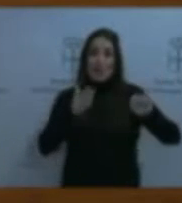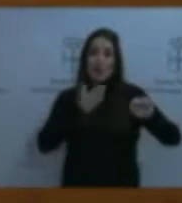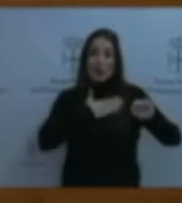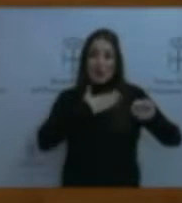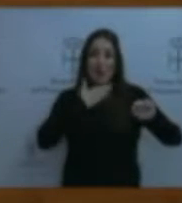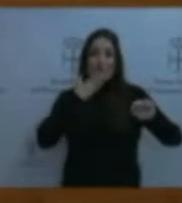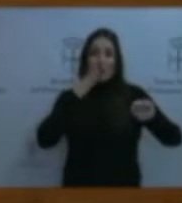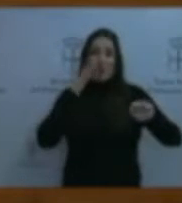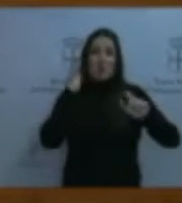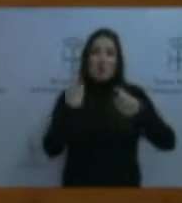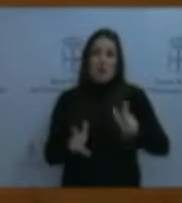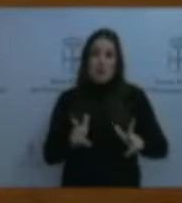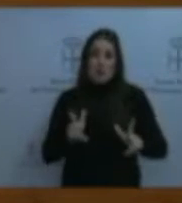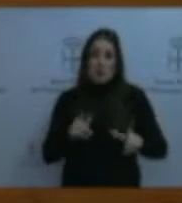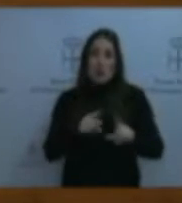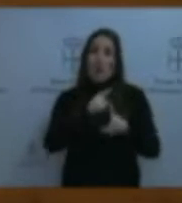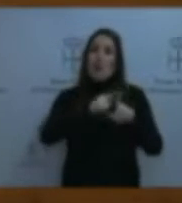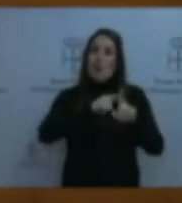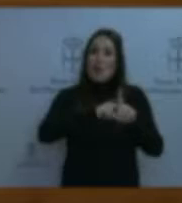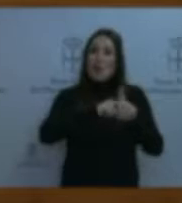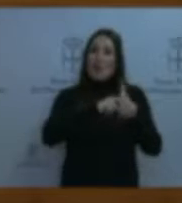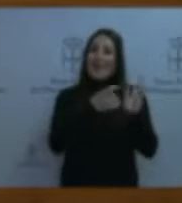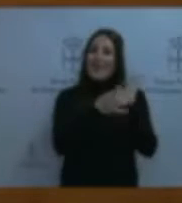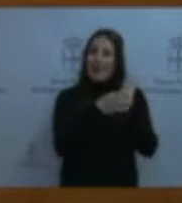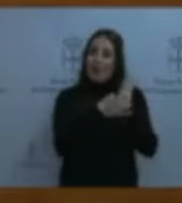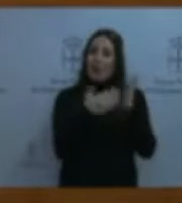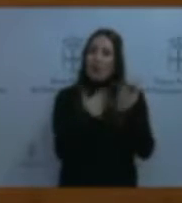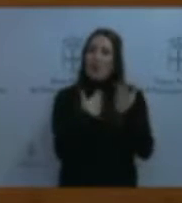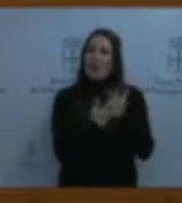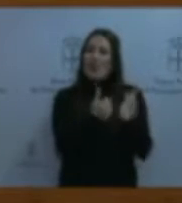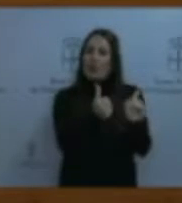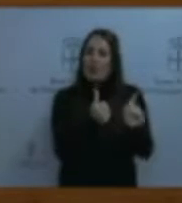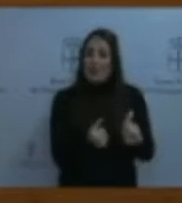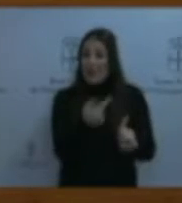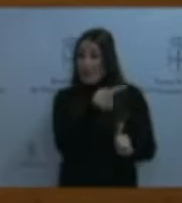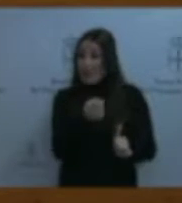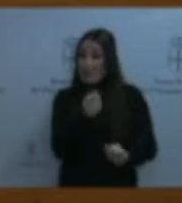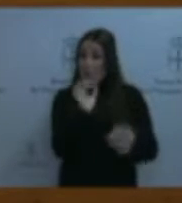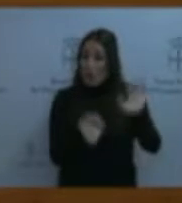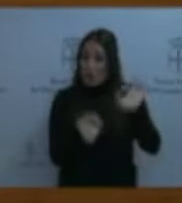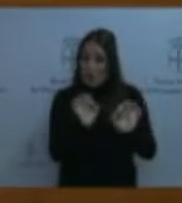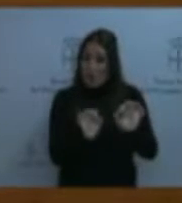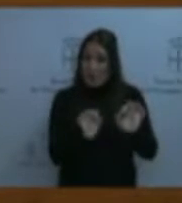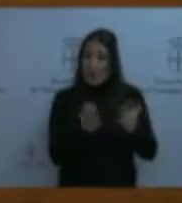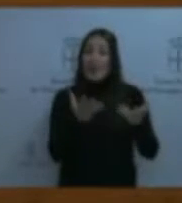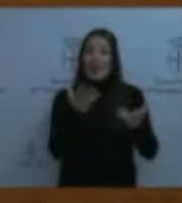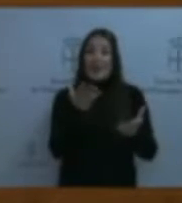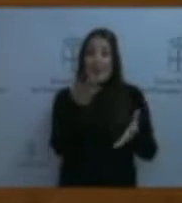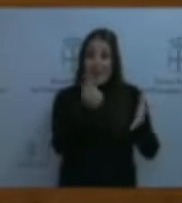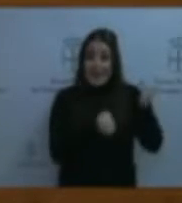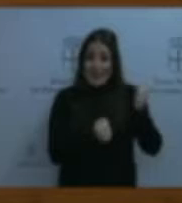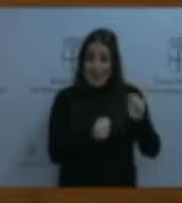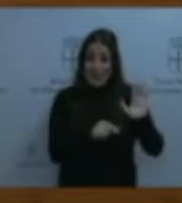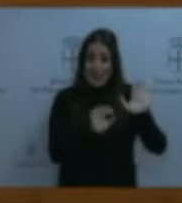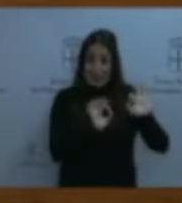label de calidad que certifica que el 100% de la leche con este label es